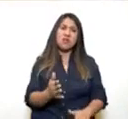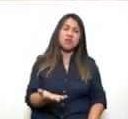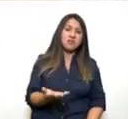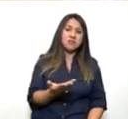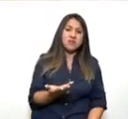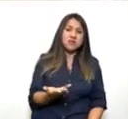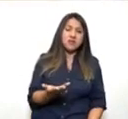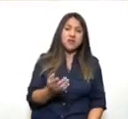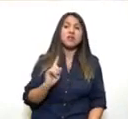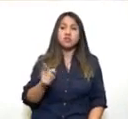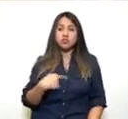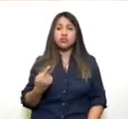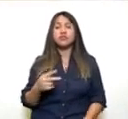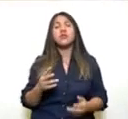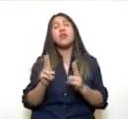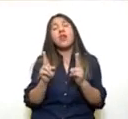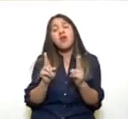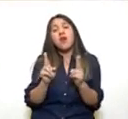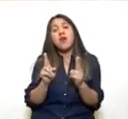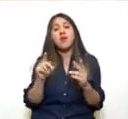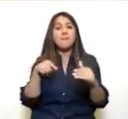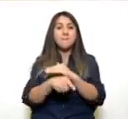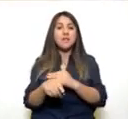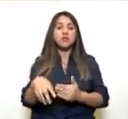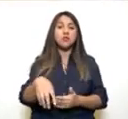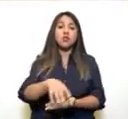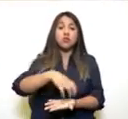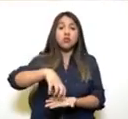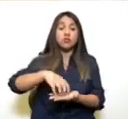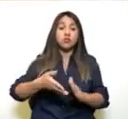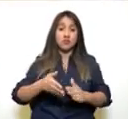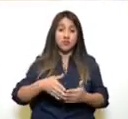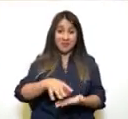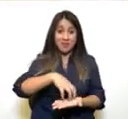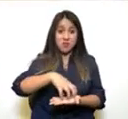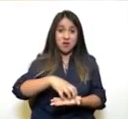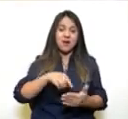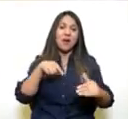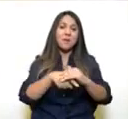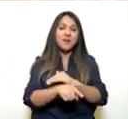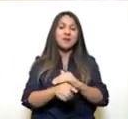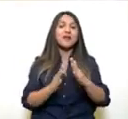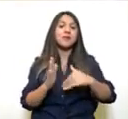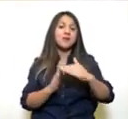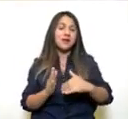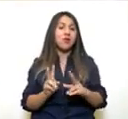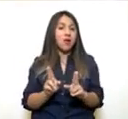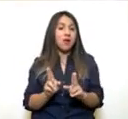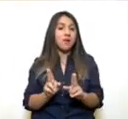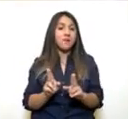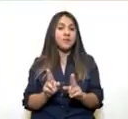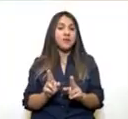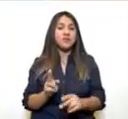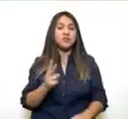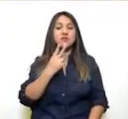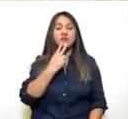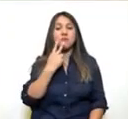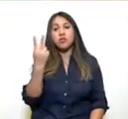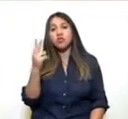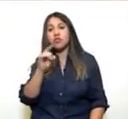nosotros anhelamos que el metro llegue a la comuna de la pintana entonces vivimos en dos chiles